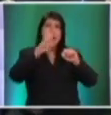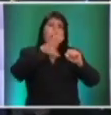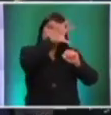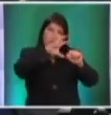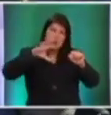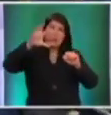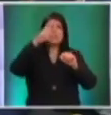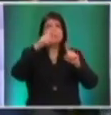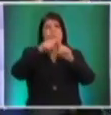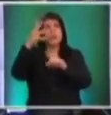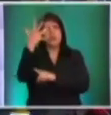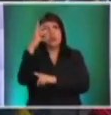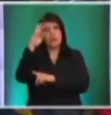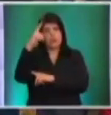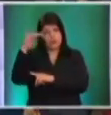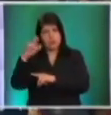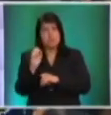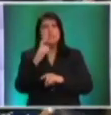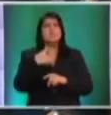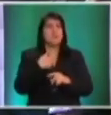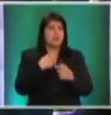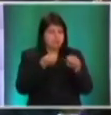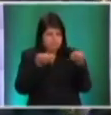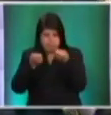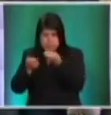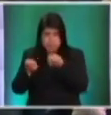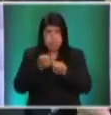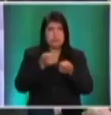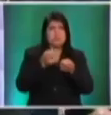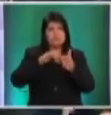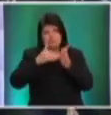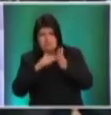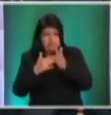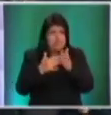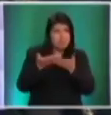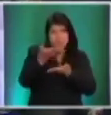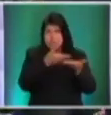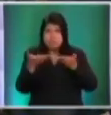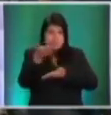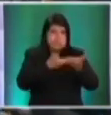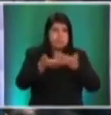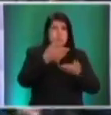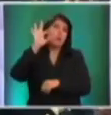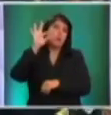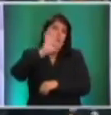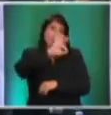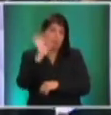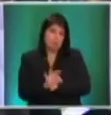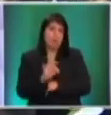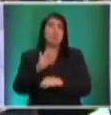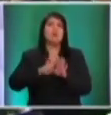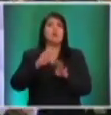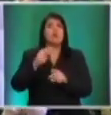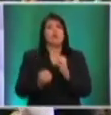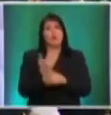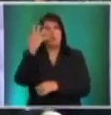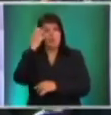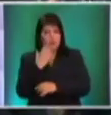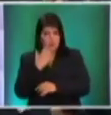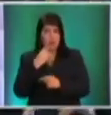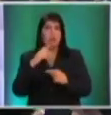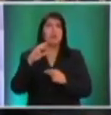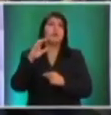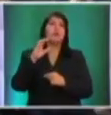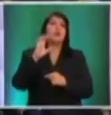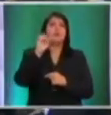voluntad y hay una decisión también de un ánimo de los inversionistas de venir a coahuila porque eso nos nos permite también